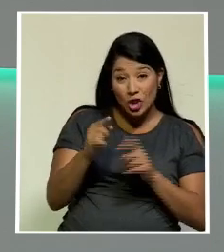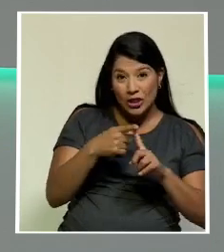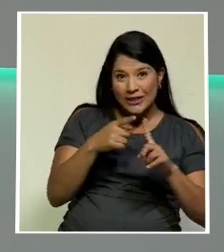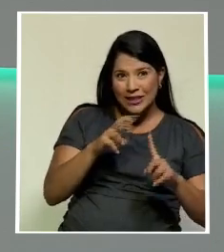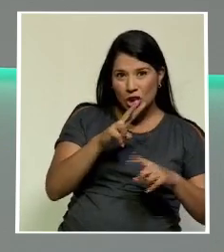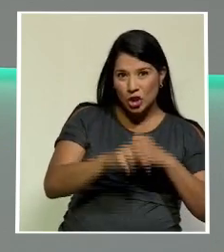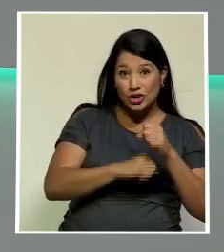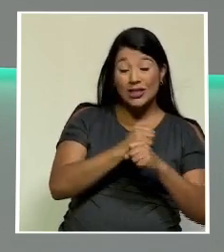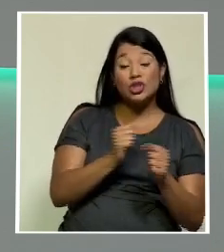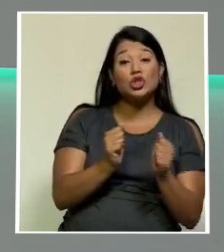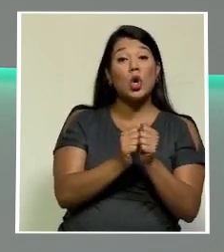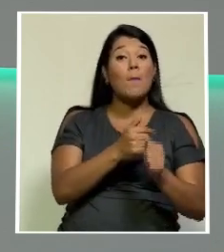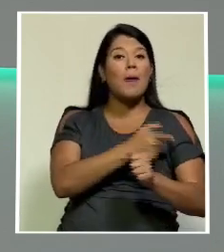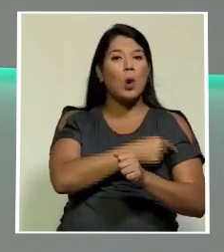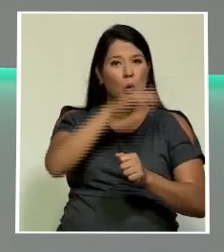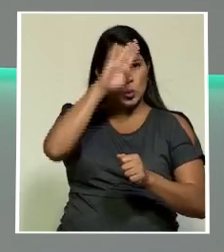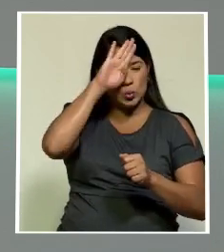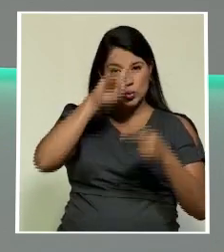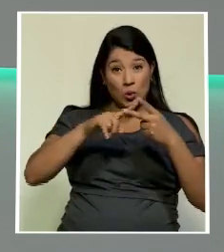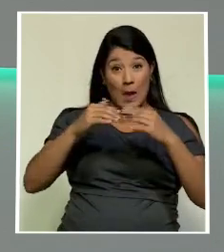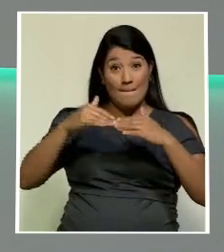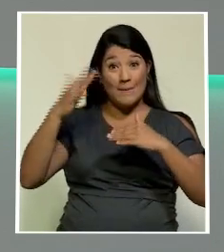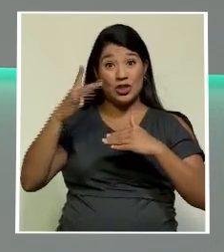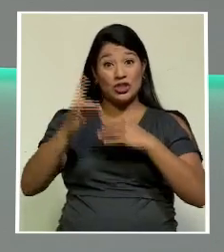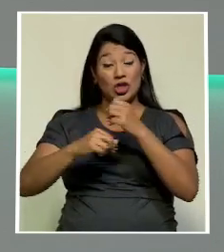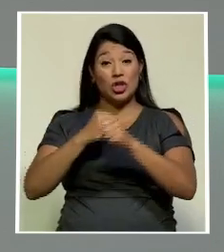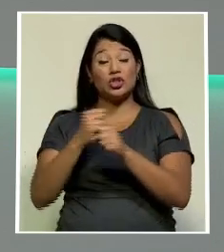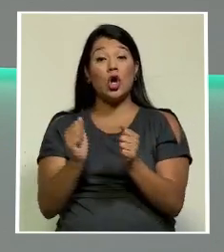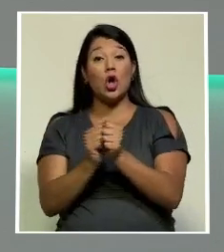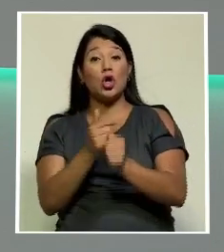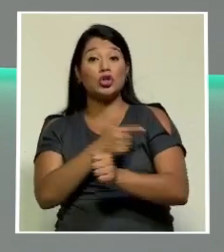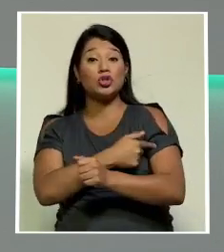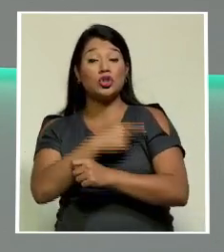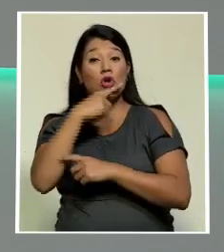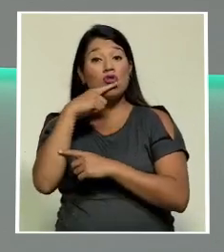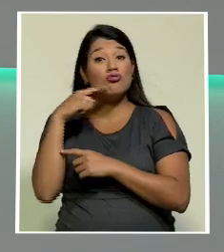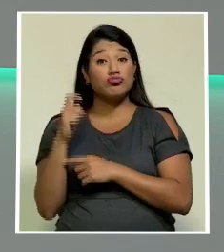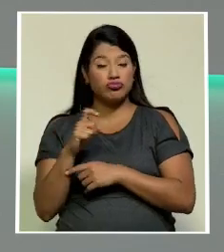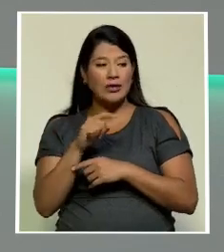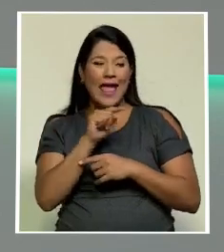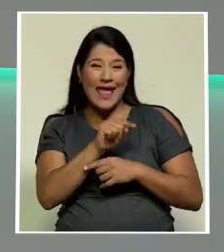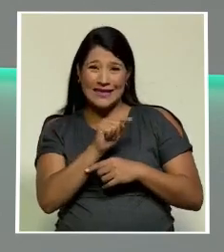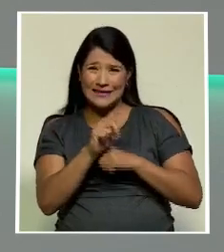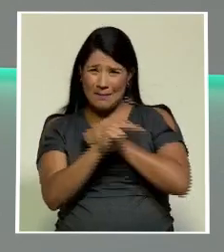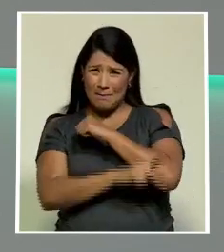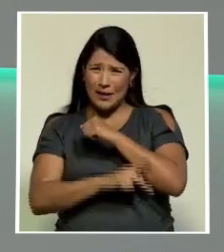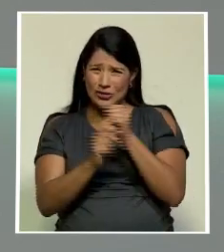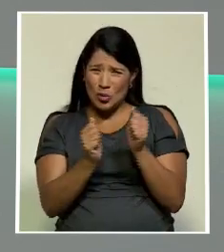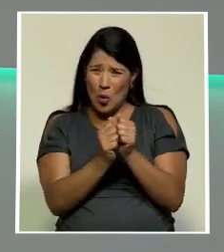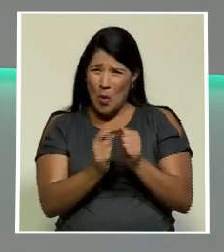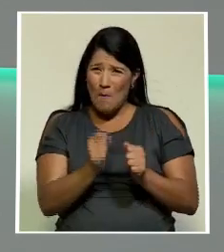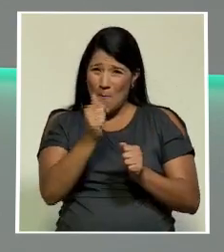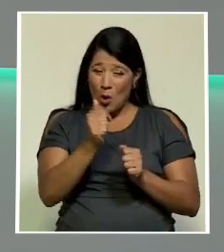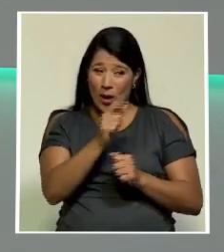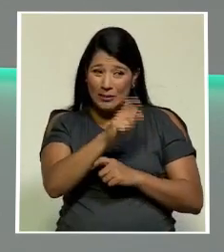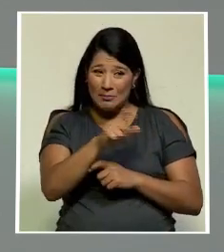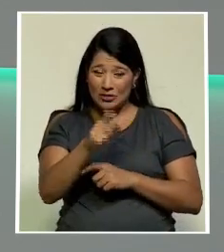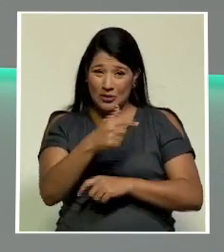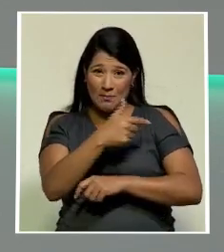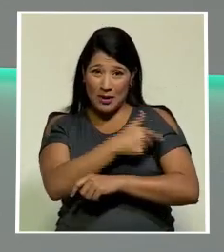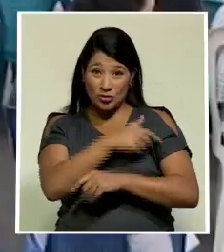de 18 con dosis rusas, en uno de los países con las tasas más bajas de vacunación en el continente.